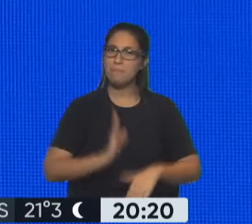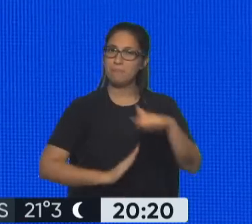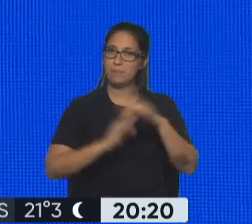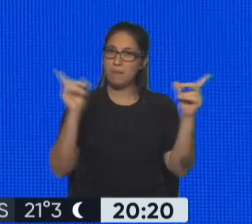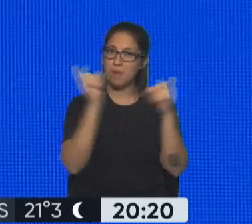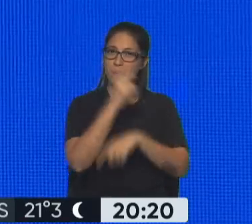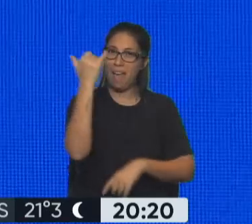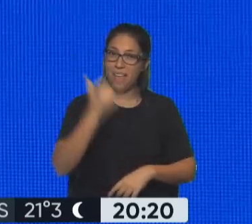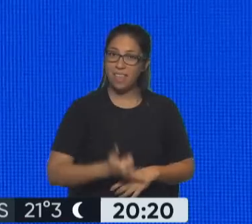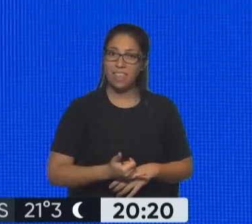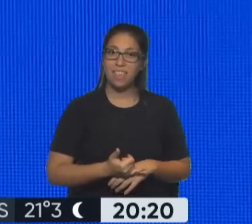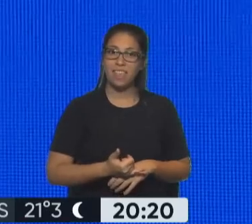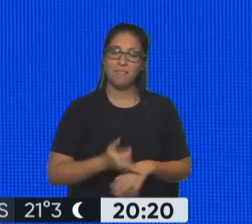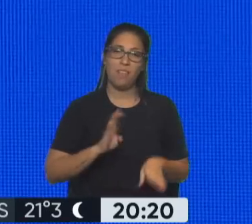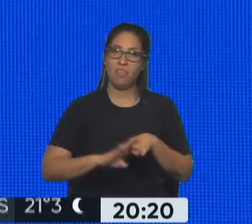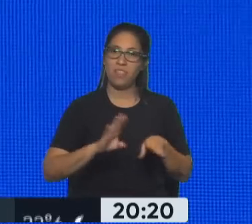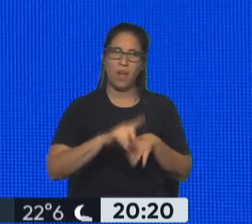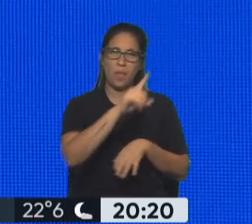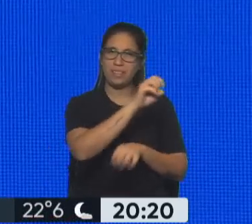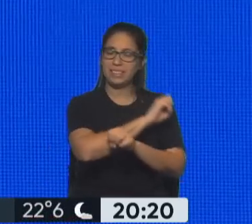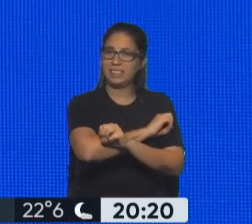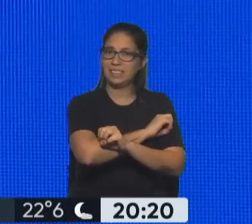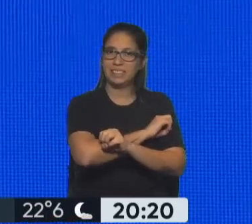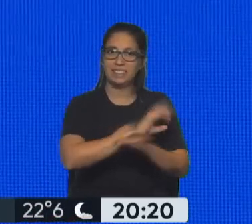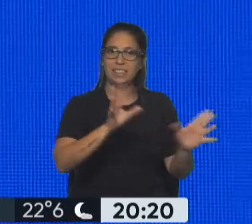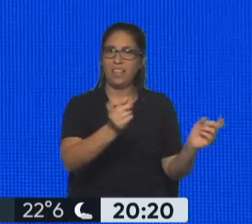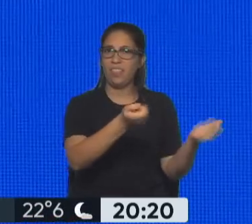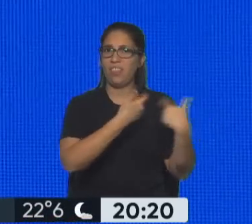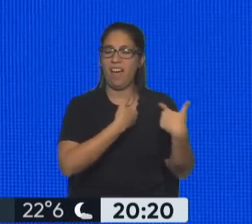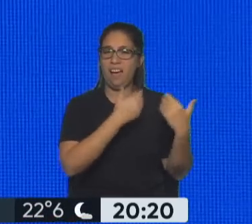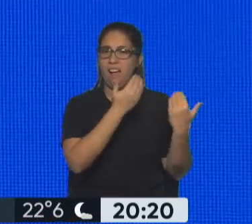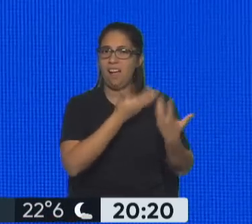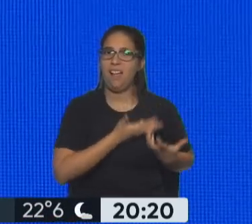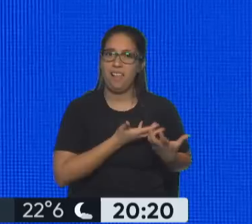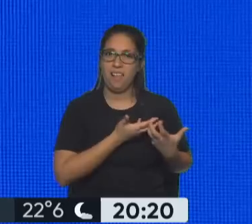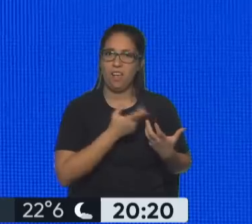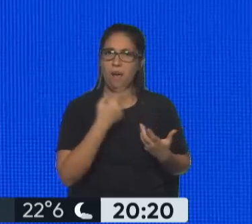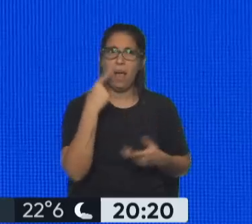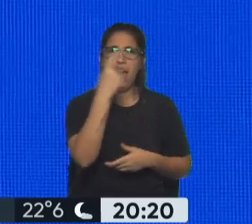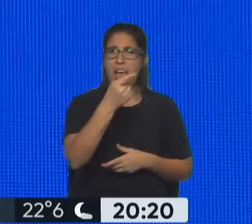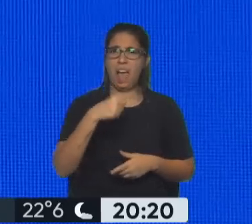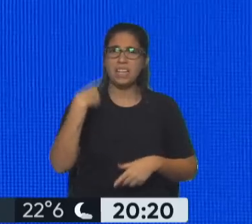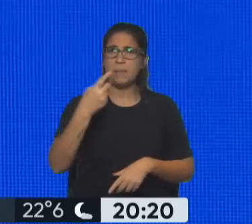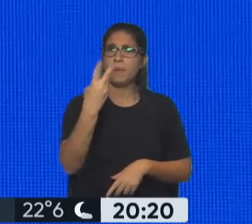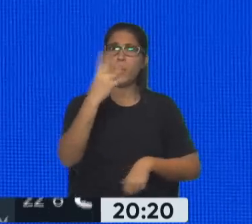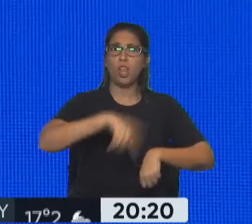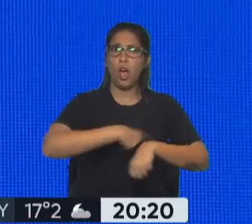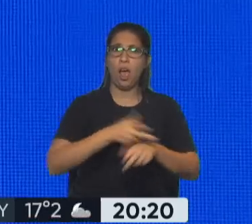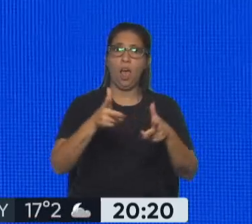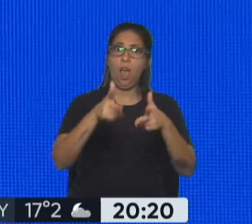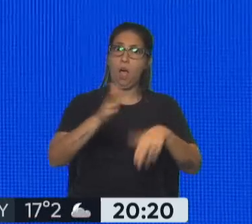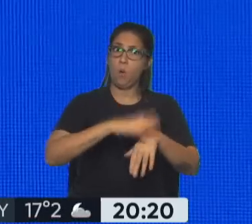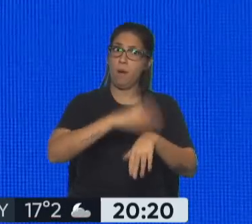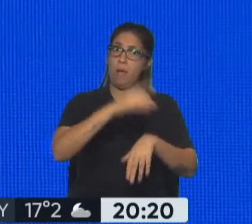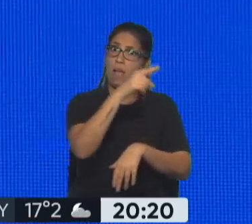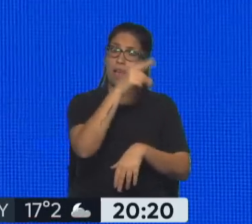problema que tenemos es ese endeudamiento brutal que nos han dejado. Nosotros no vamos tampoco a decírselo las 24 horas del día, pero por